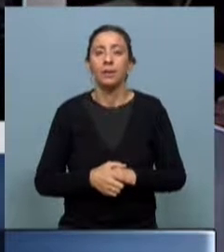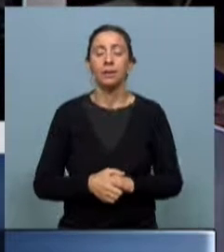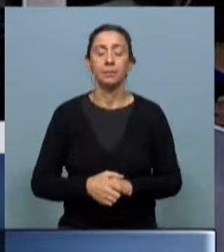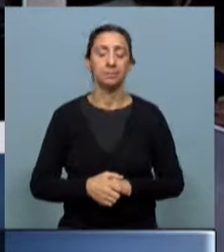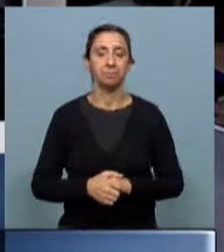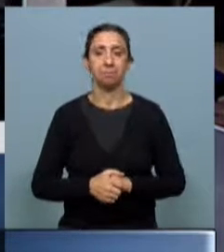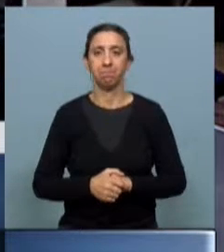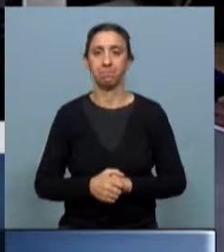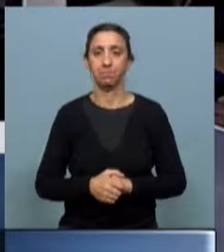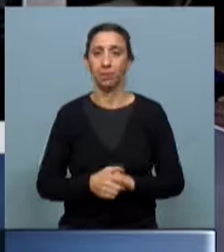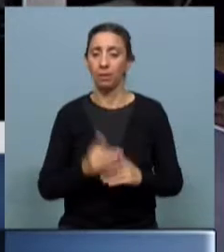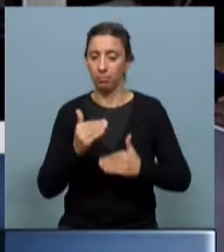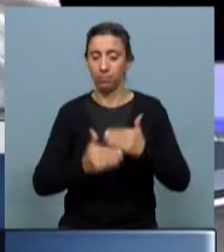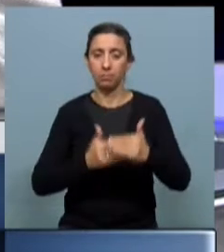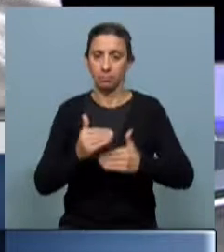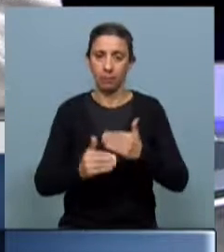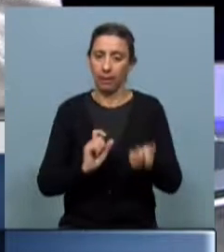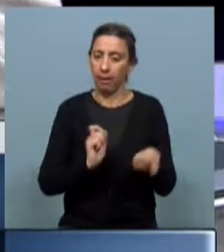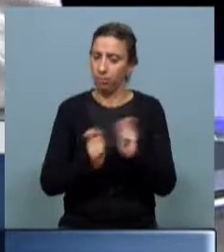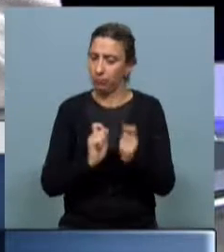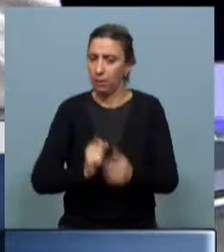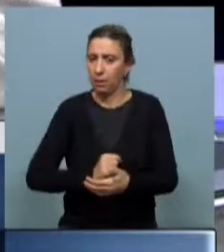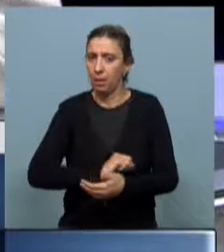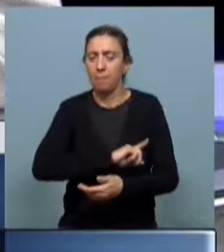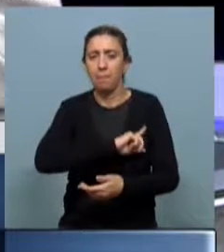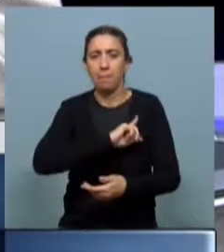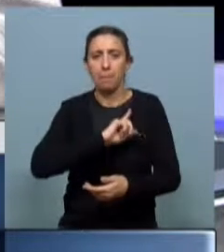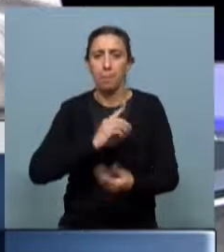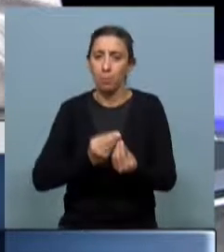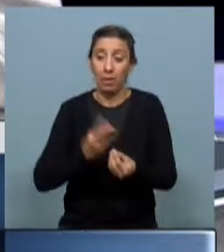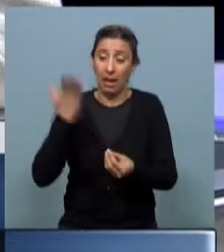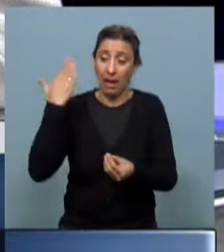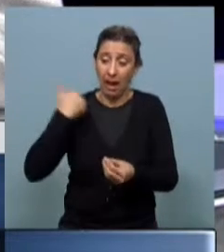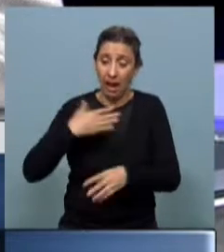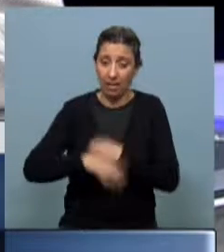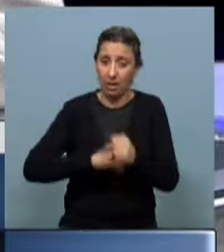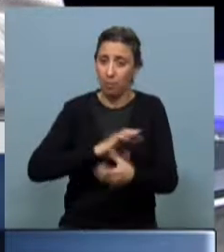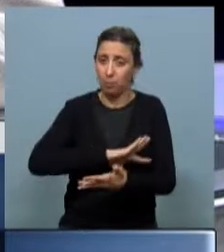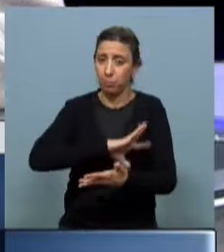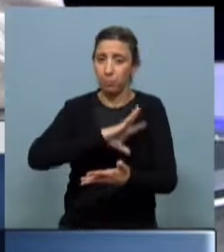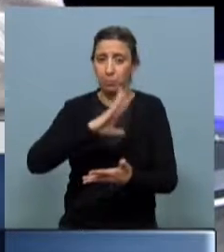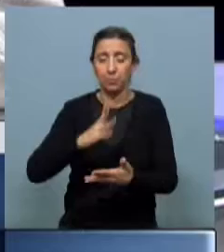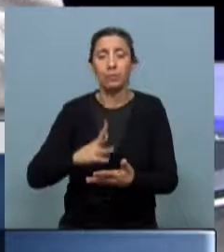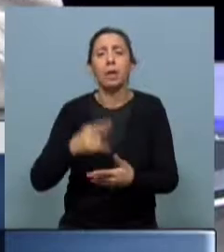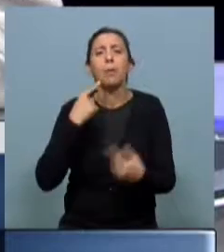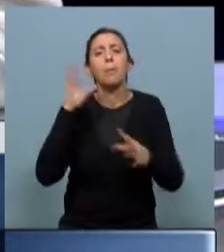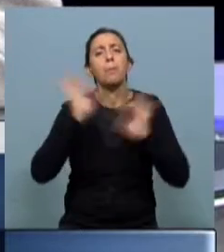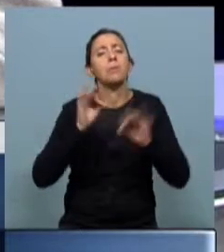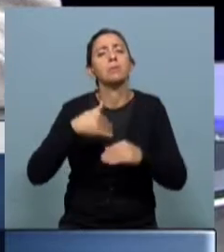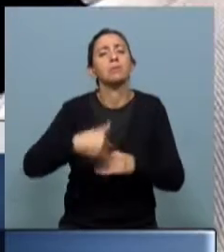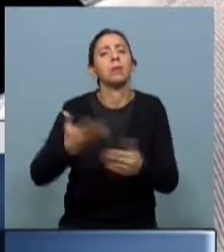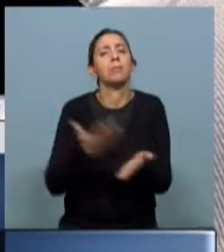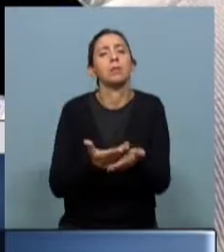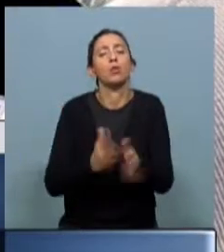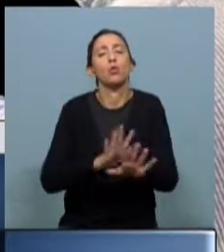Pero no, ha avanzado a pasos agigantados, ¿no? Uh-huh. ¿Y qué proyectás? Ya